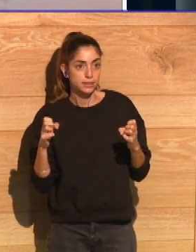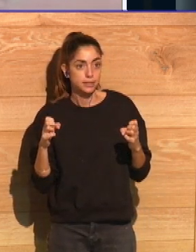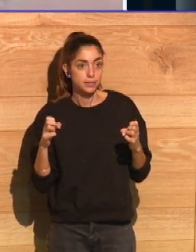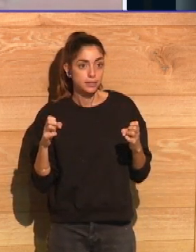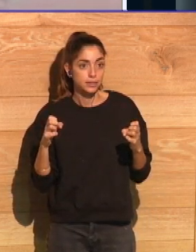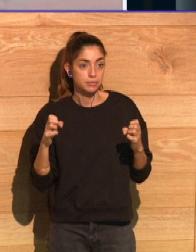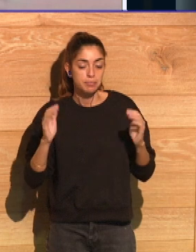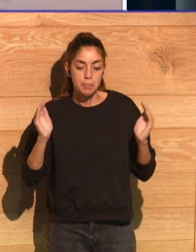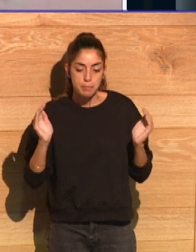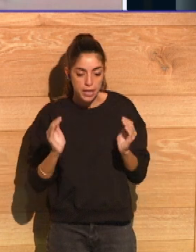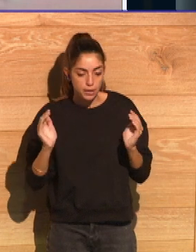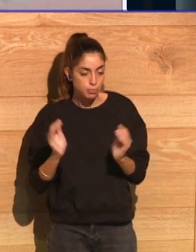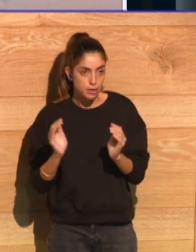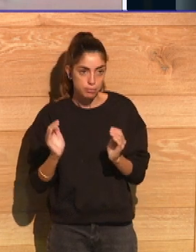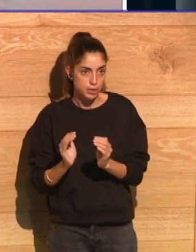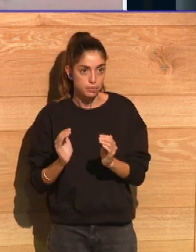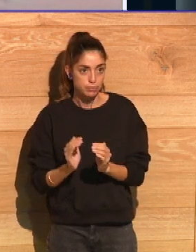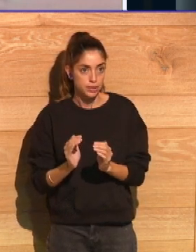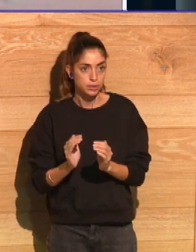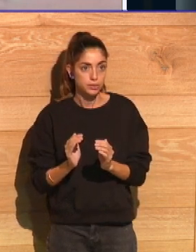empezó a disminuir cada vez más. Mi